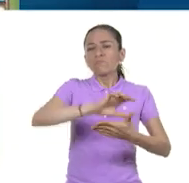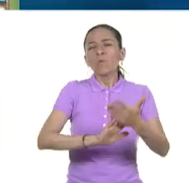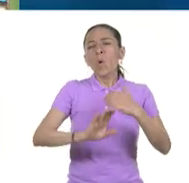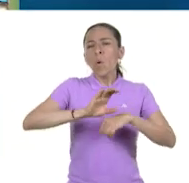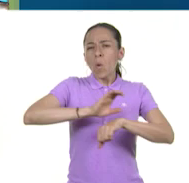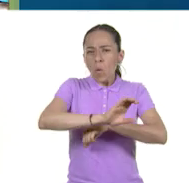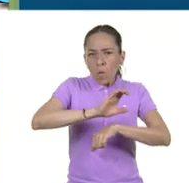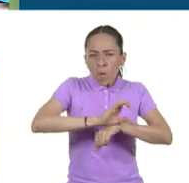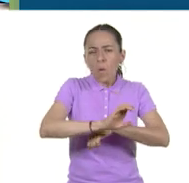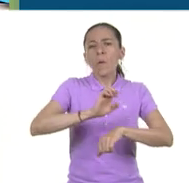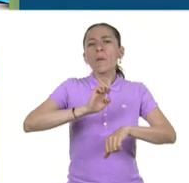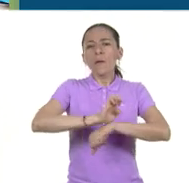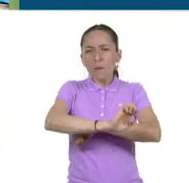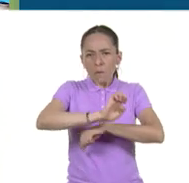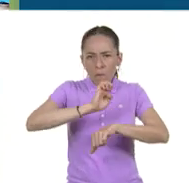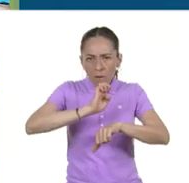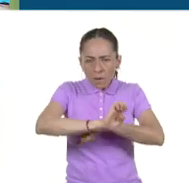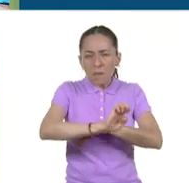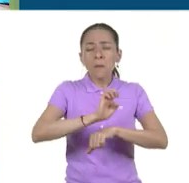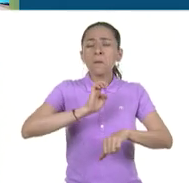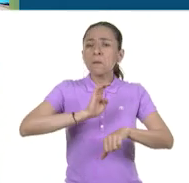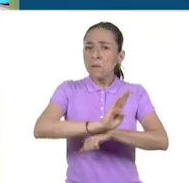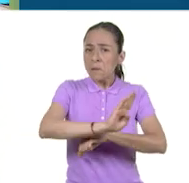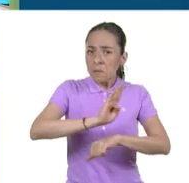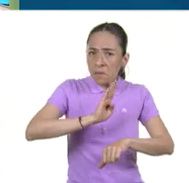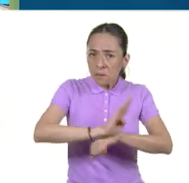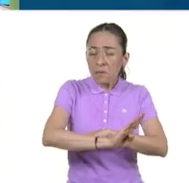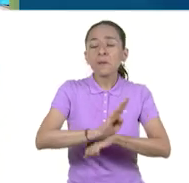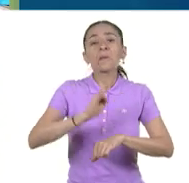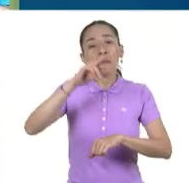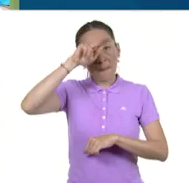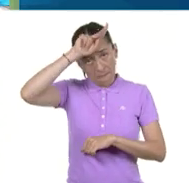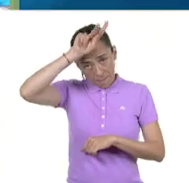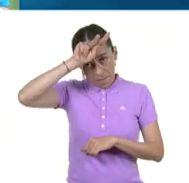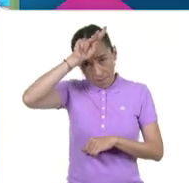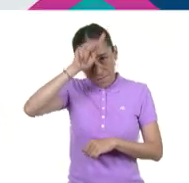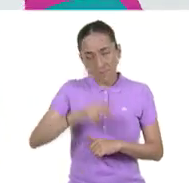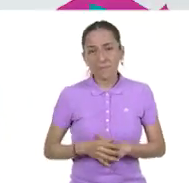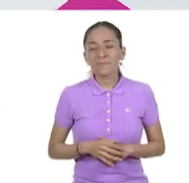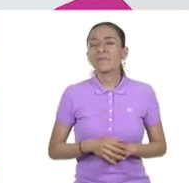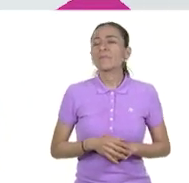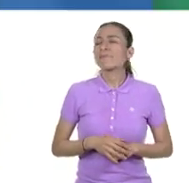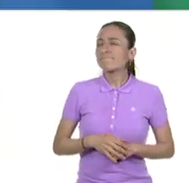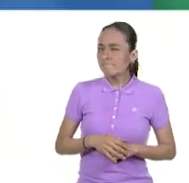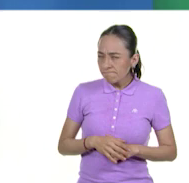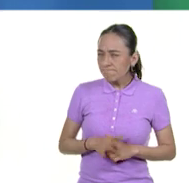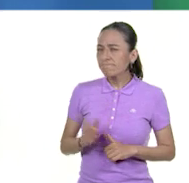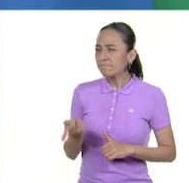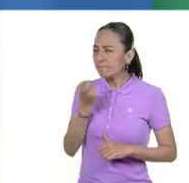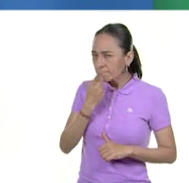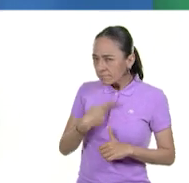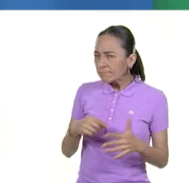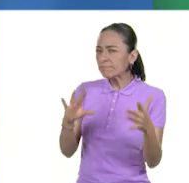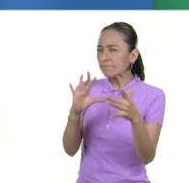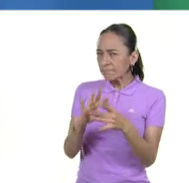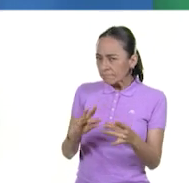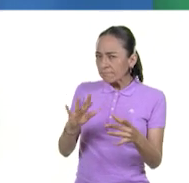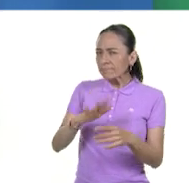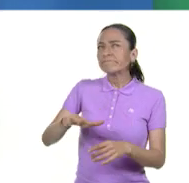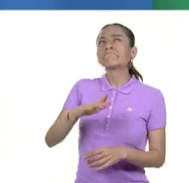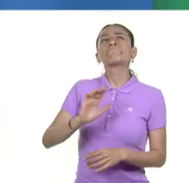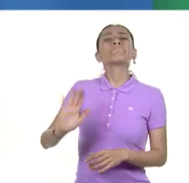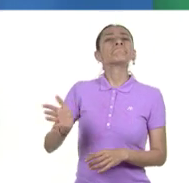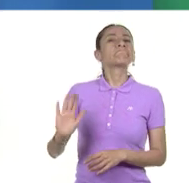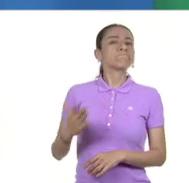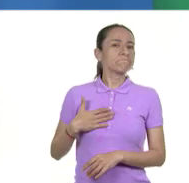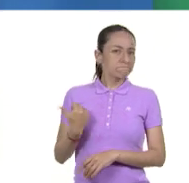Colombia, Ecuador, Brasil y Perú. Por lo que nos ha explicado, entiendo entonces que